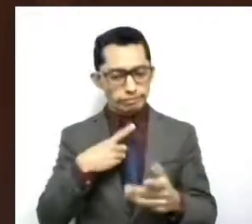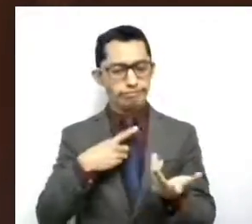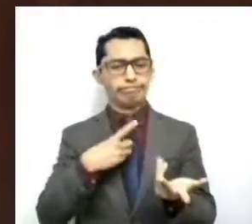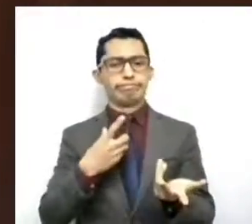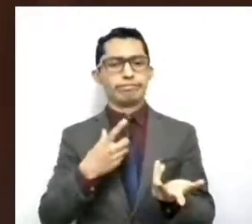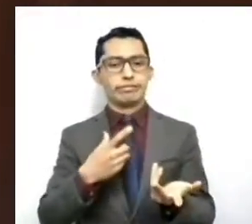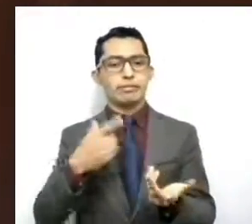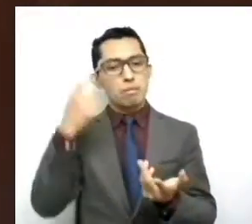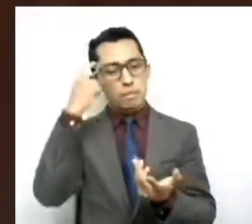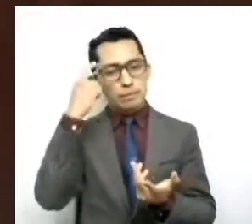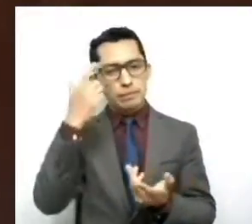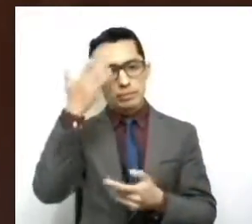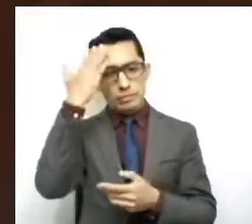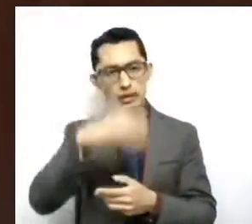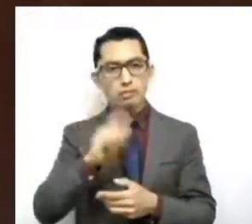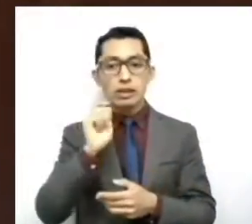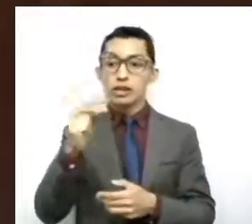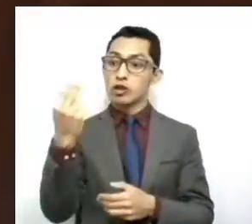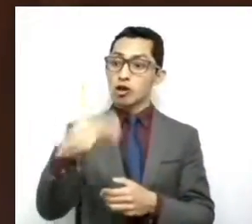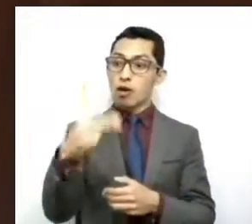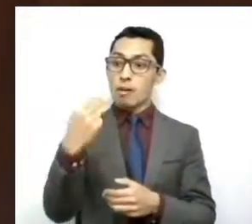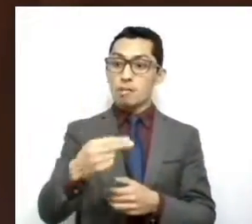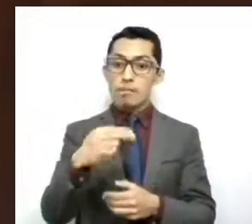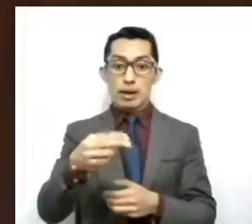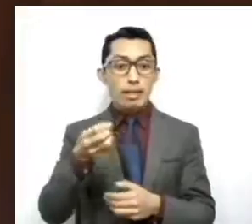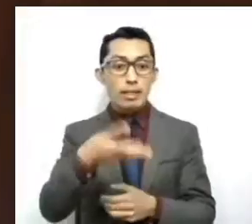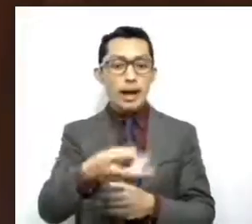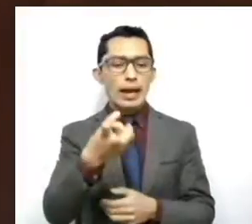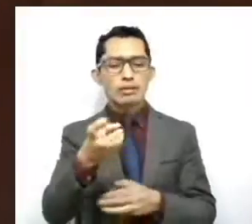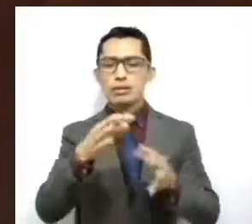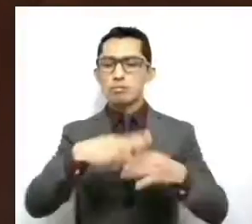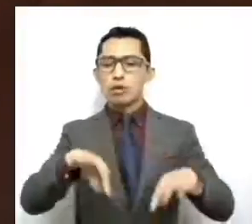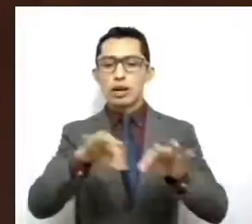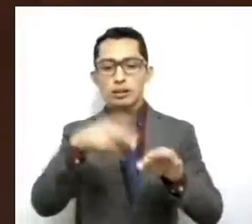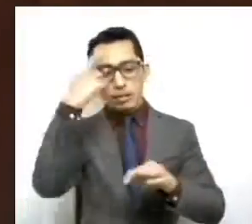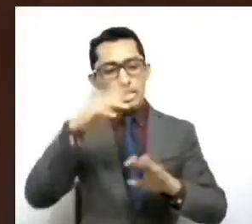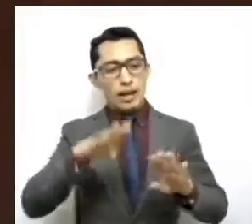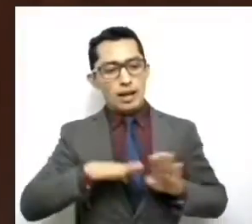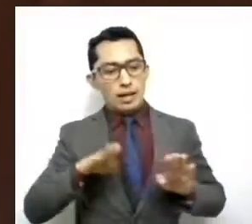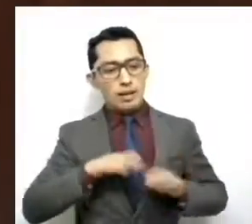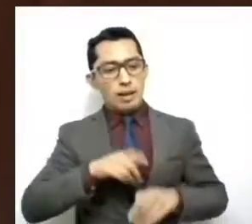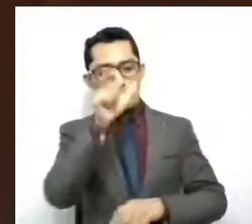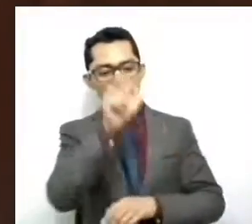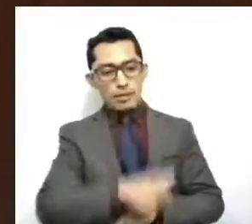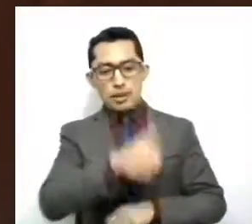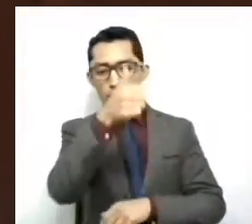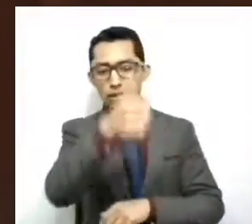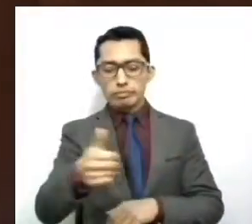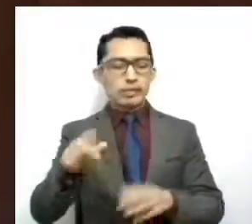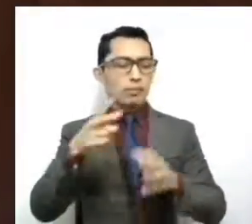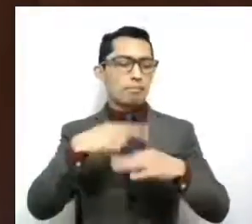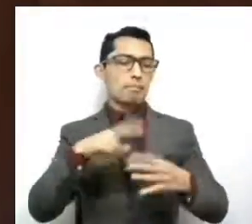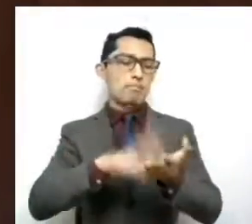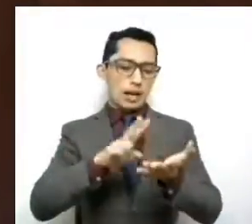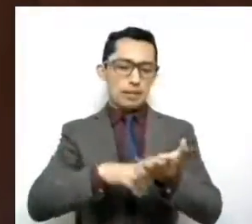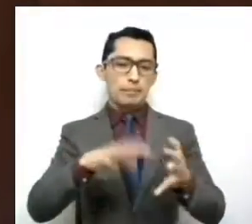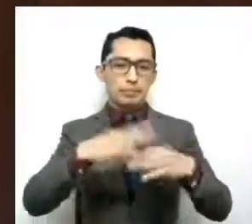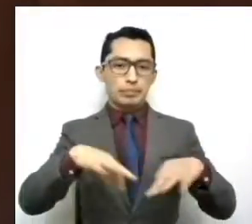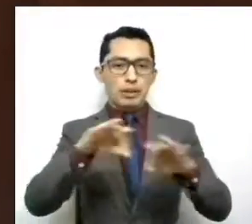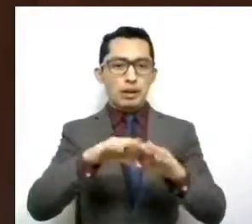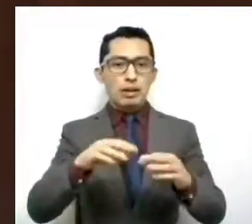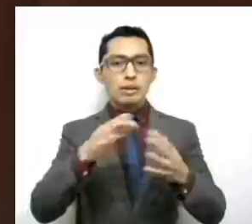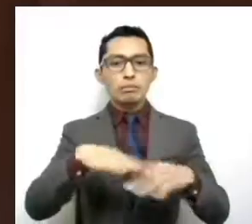uno de los atributos de la personalidad y en ese sentido resulta imperativo que en el caso de los pueblos y